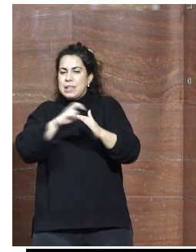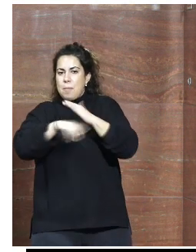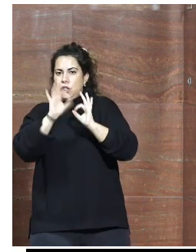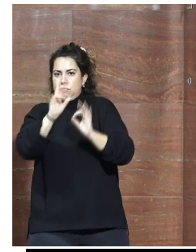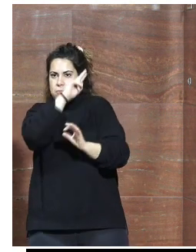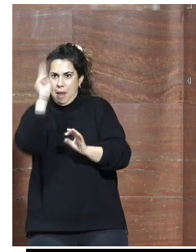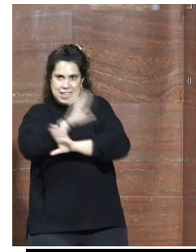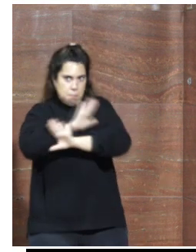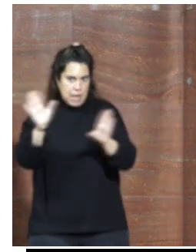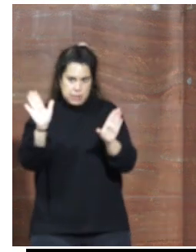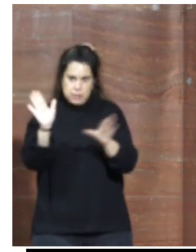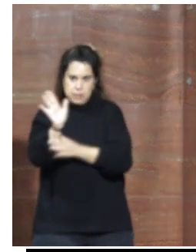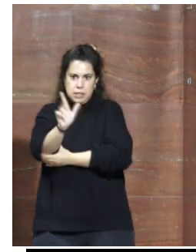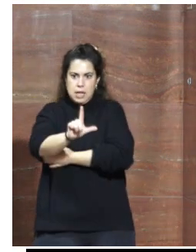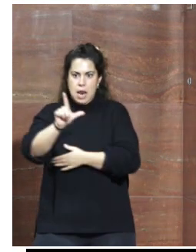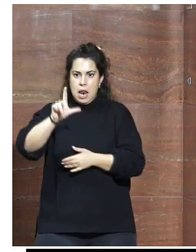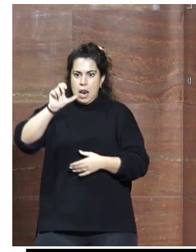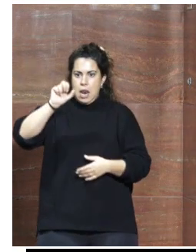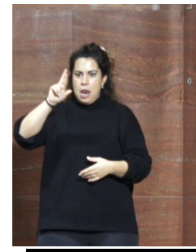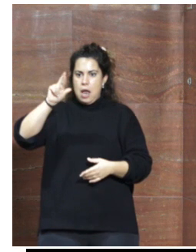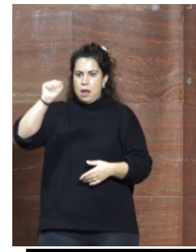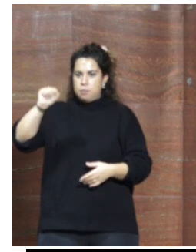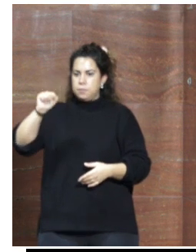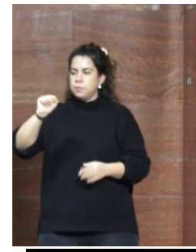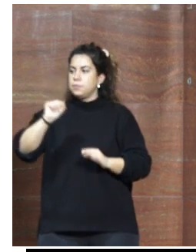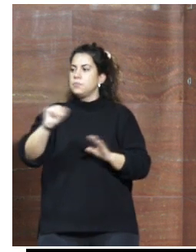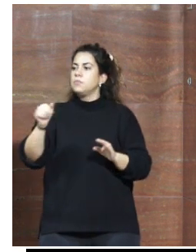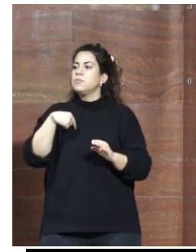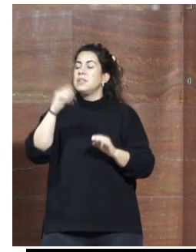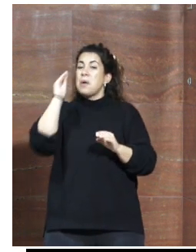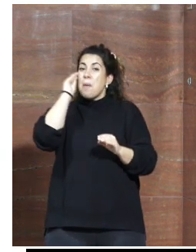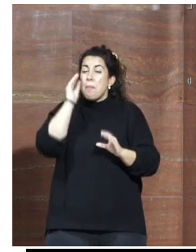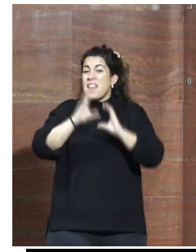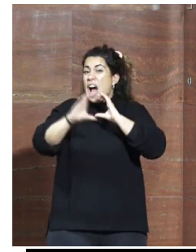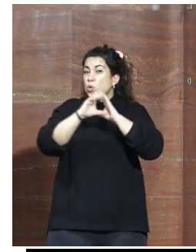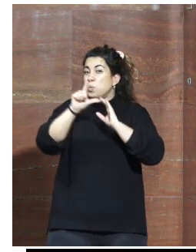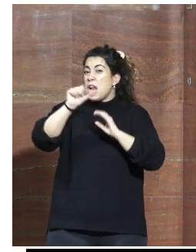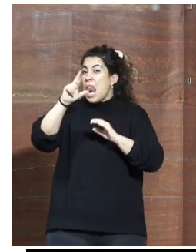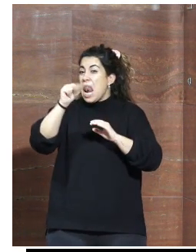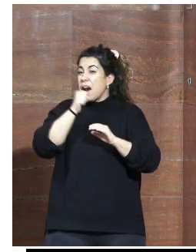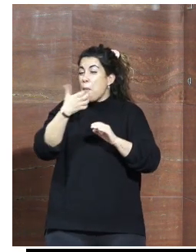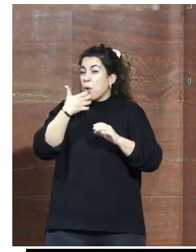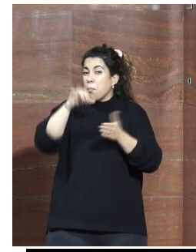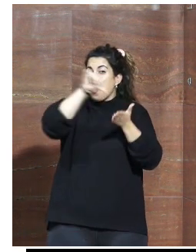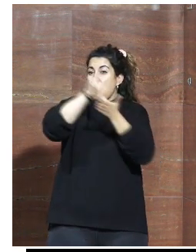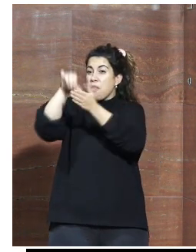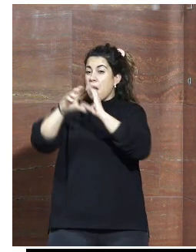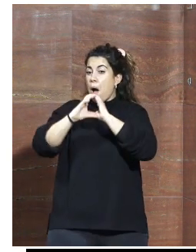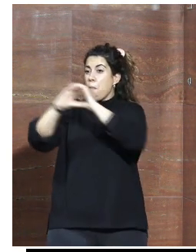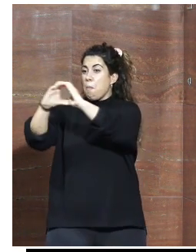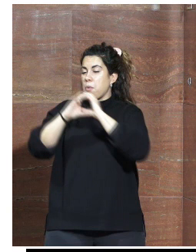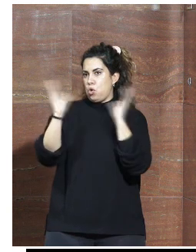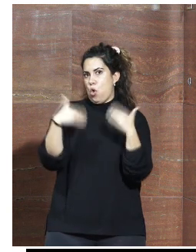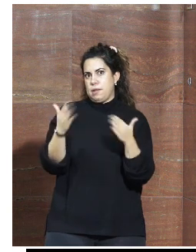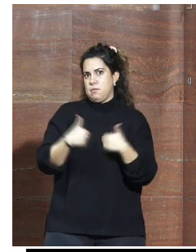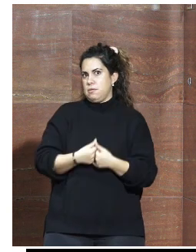Sí. No es, que yo sepa, en interurbanos no existe. No existe